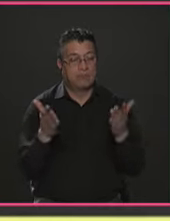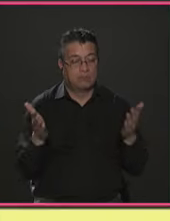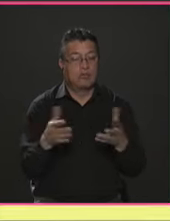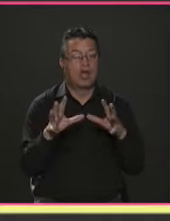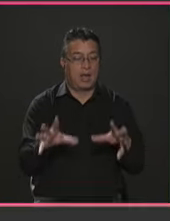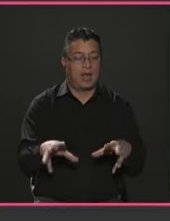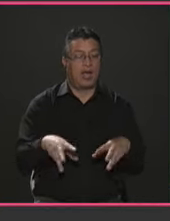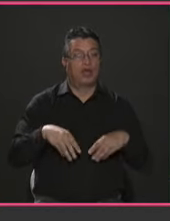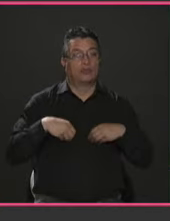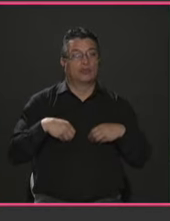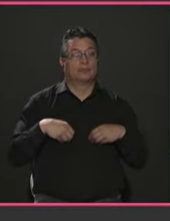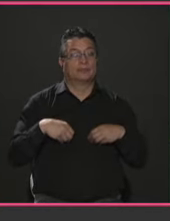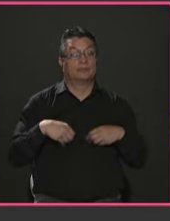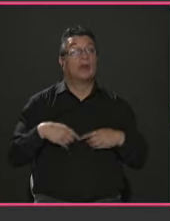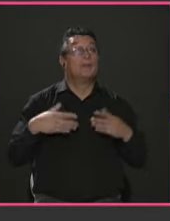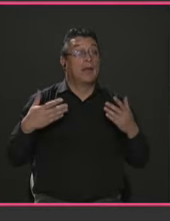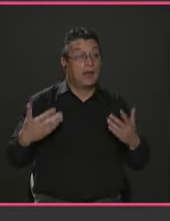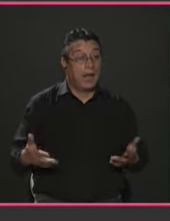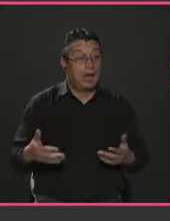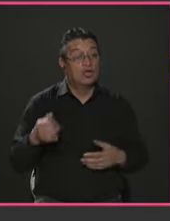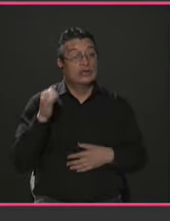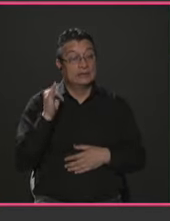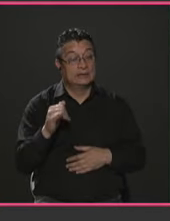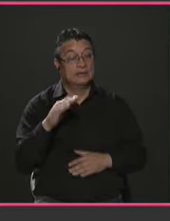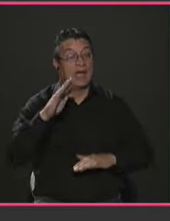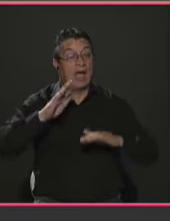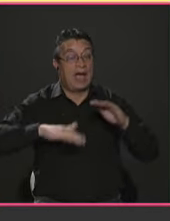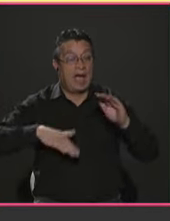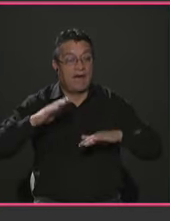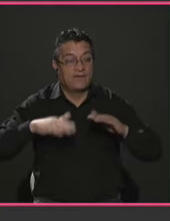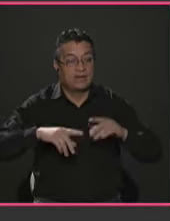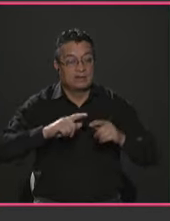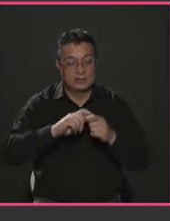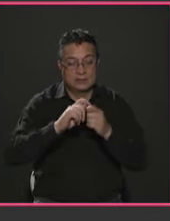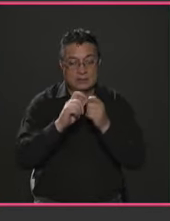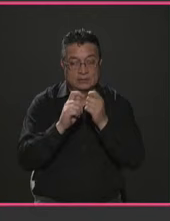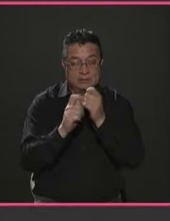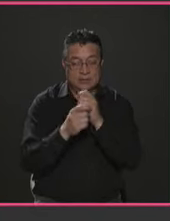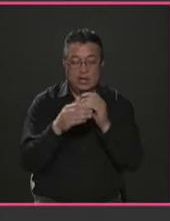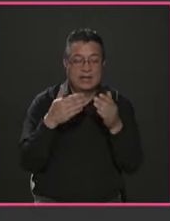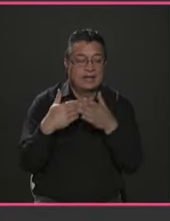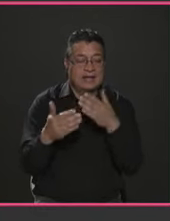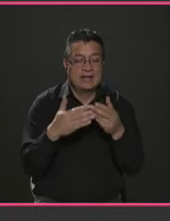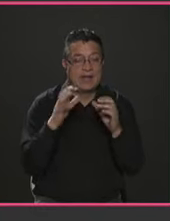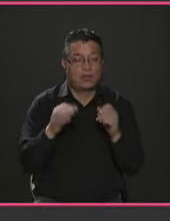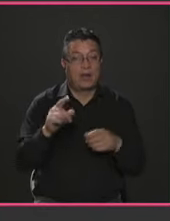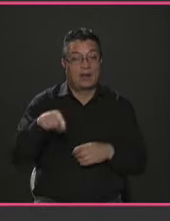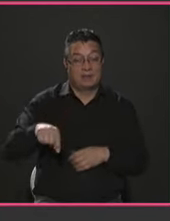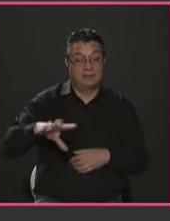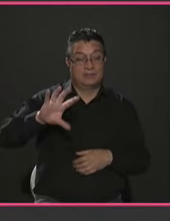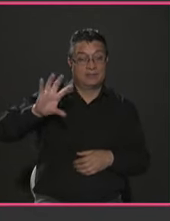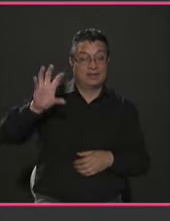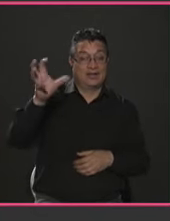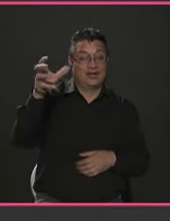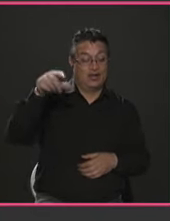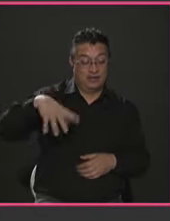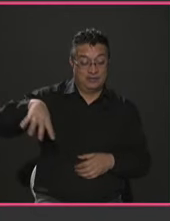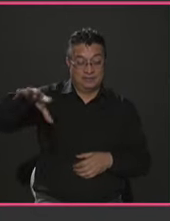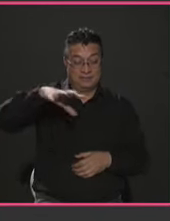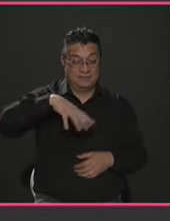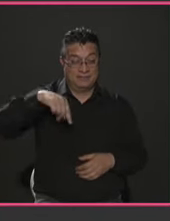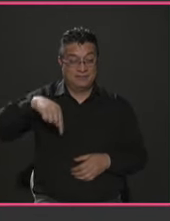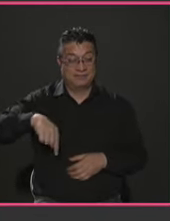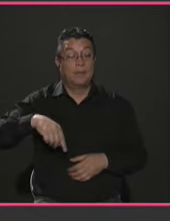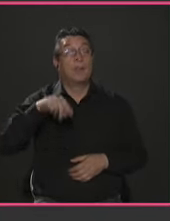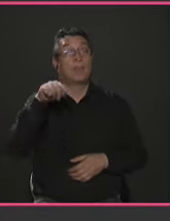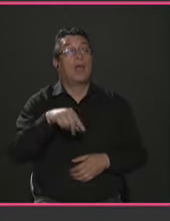adopción Claro que a veces las tendencias propias de la región hacen que